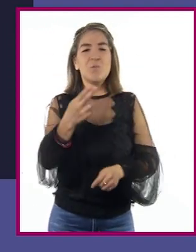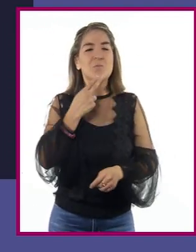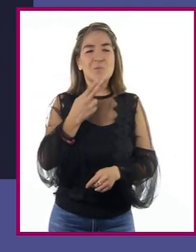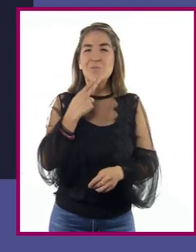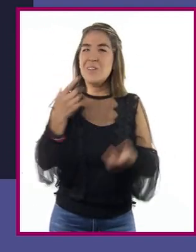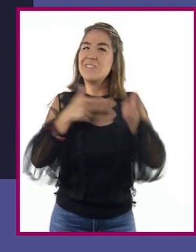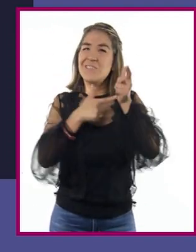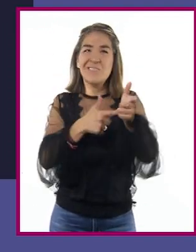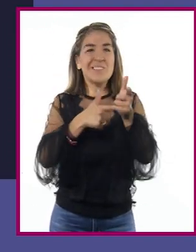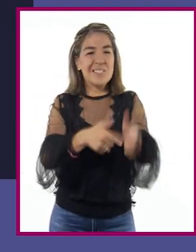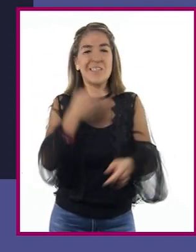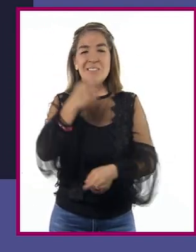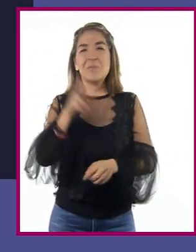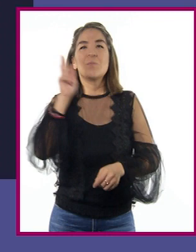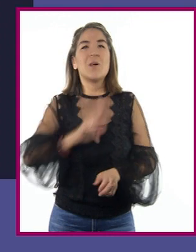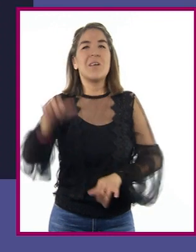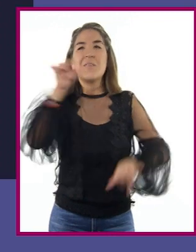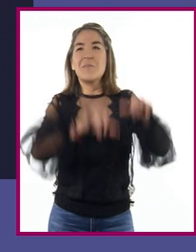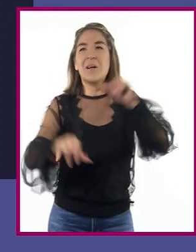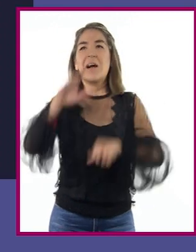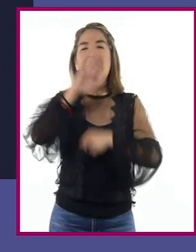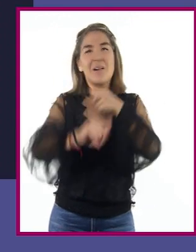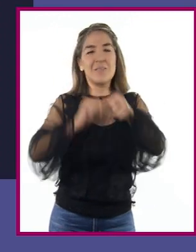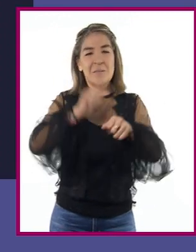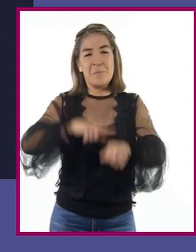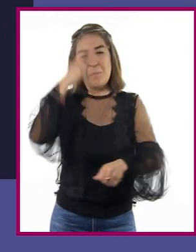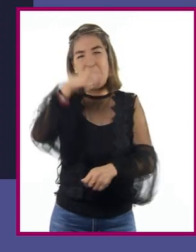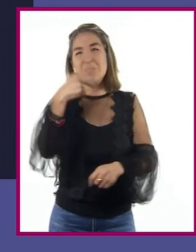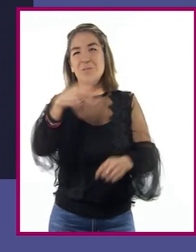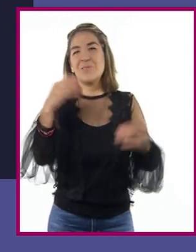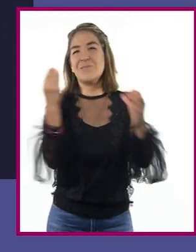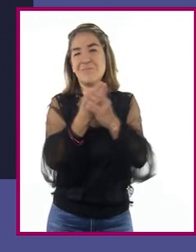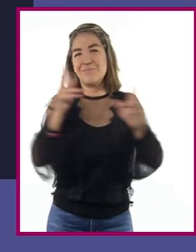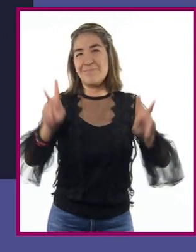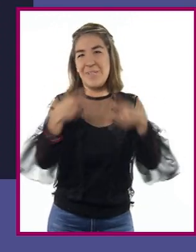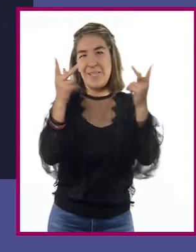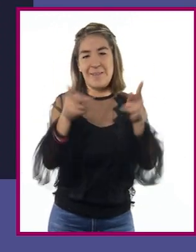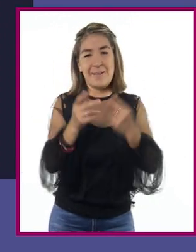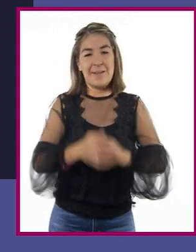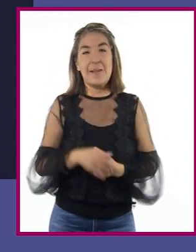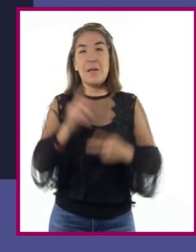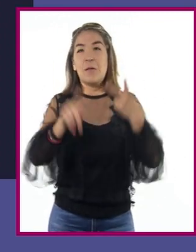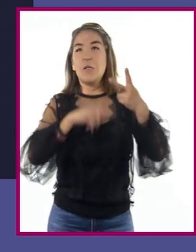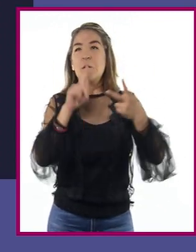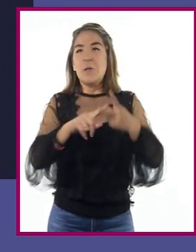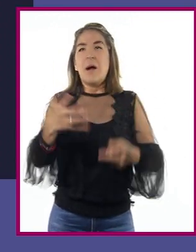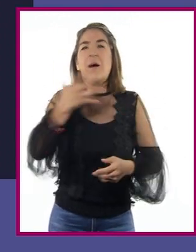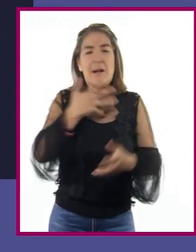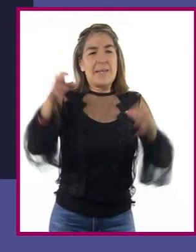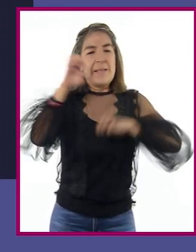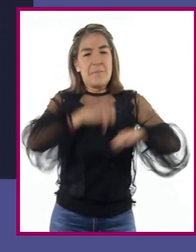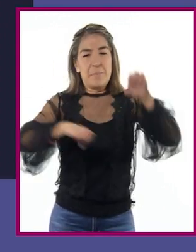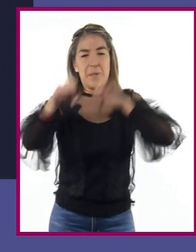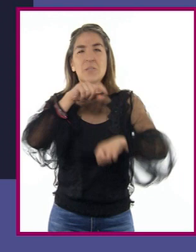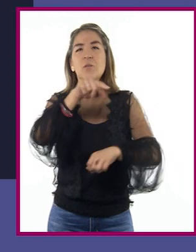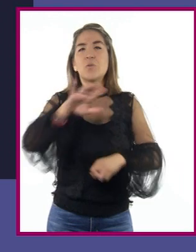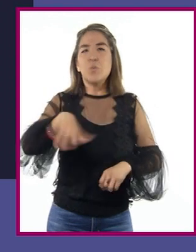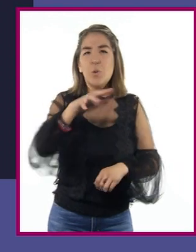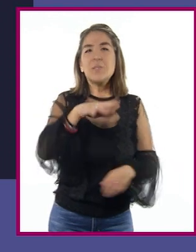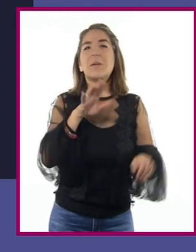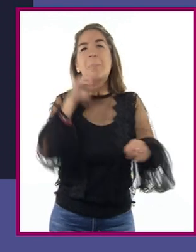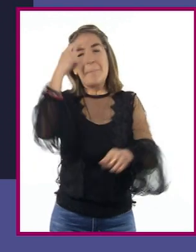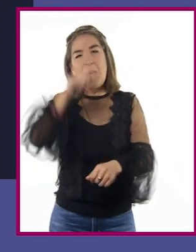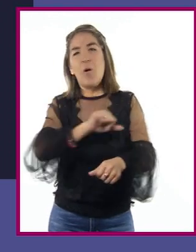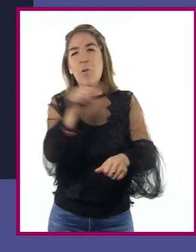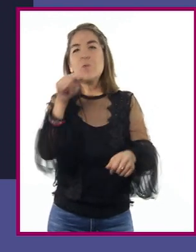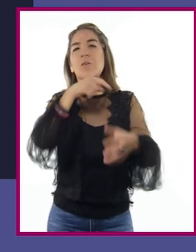los experimentos en animales para ciertos productos. 2. Existen empresas que han buscado alternativas